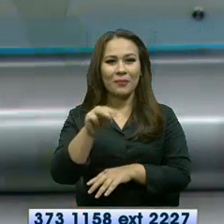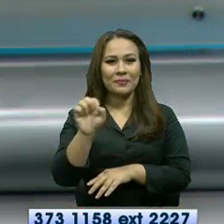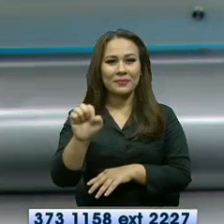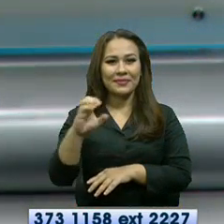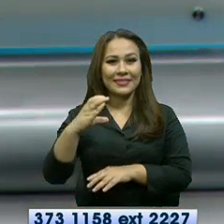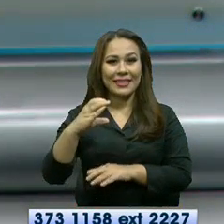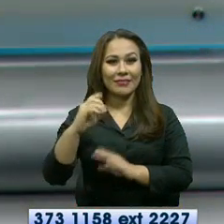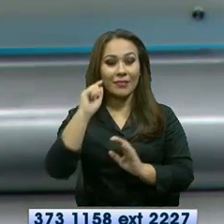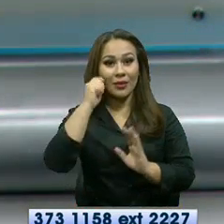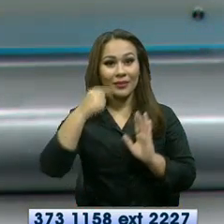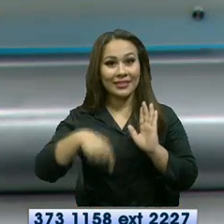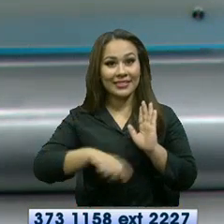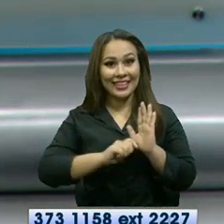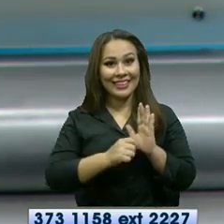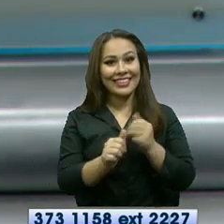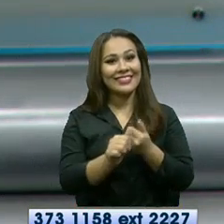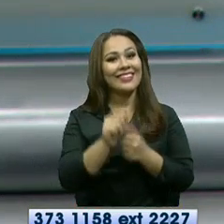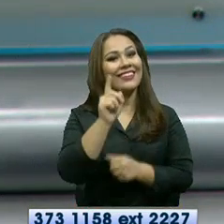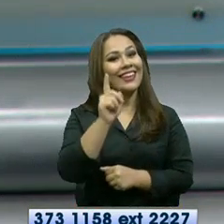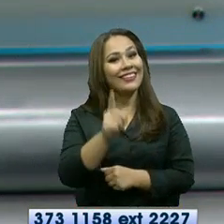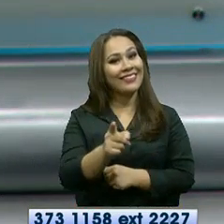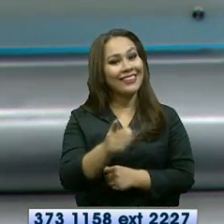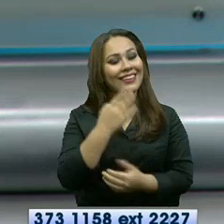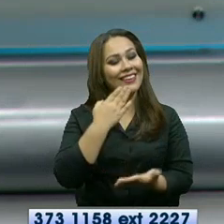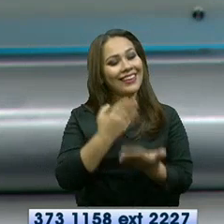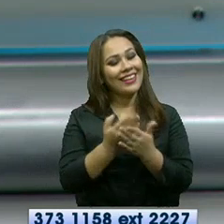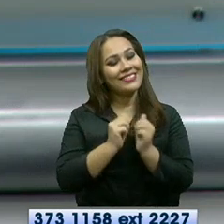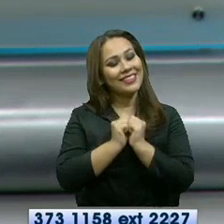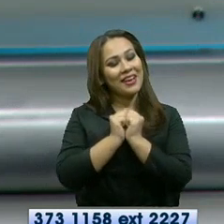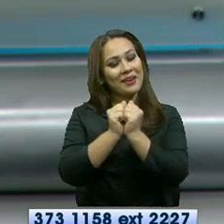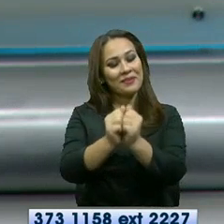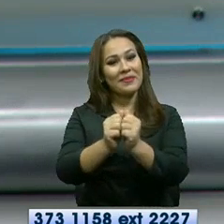www.rts.com.es. RTS está cerca de ti. Gracias